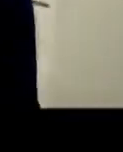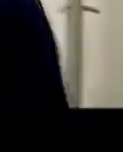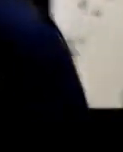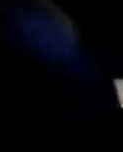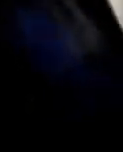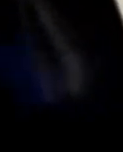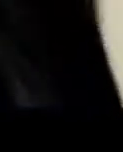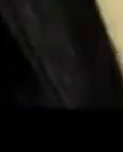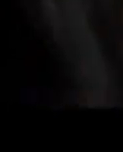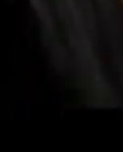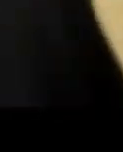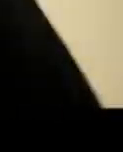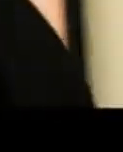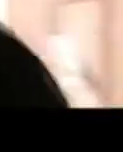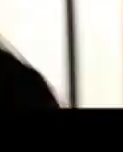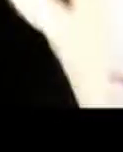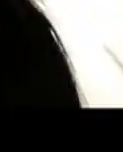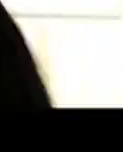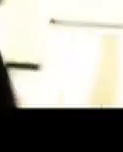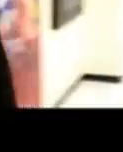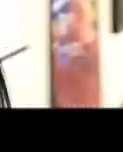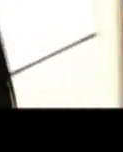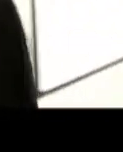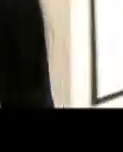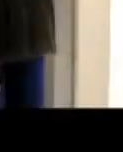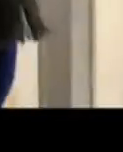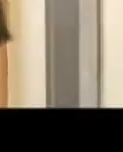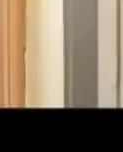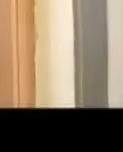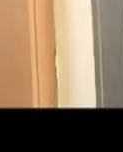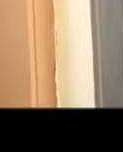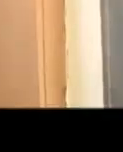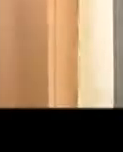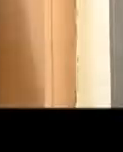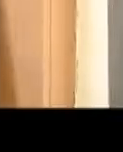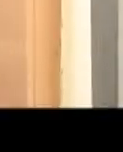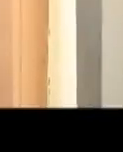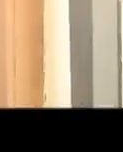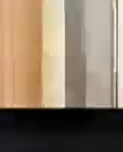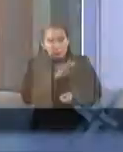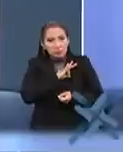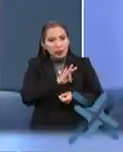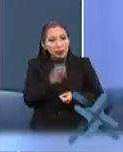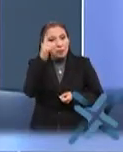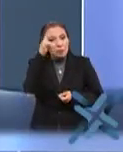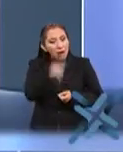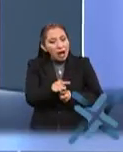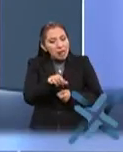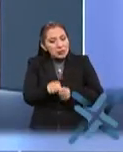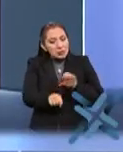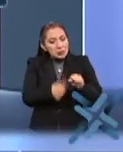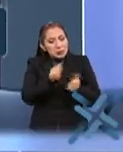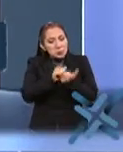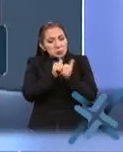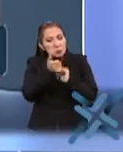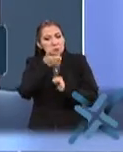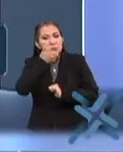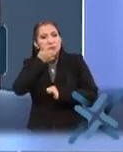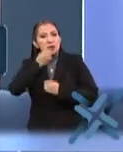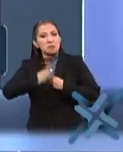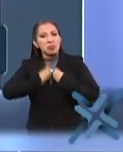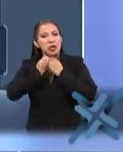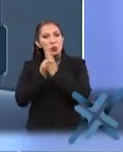Entonces, esto te ayuda a que tú potencialices todas tus habilidades para lograr adaptarte a ese estilo de